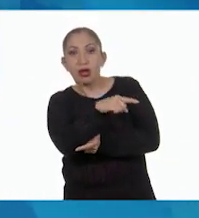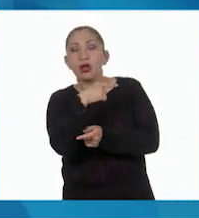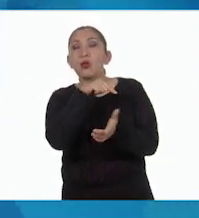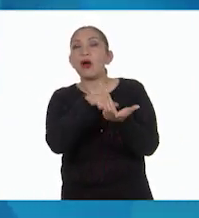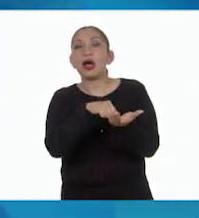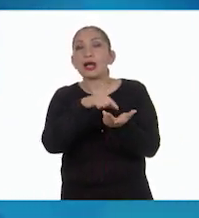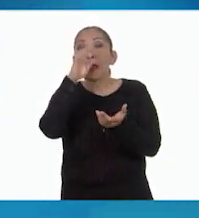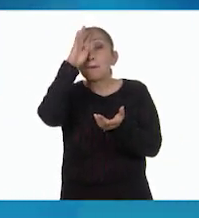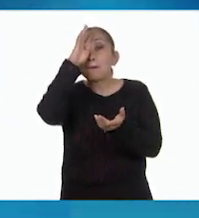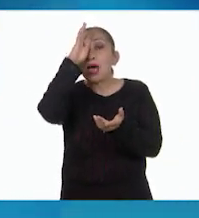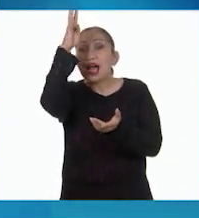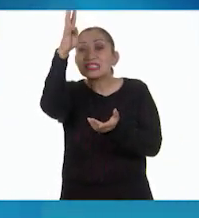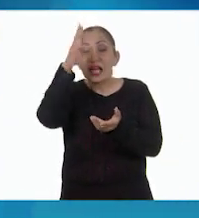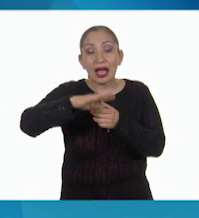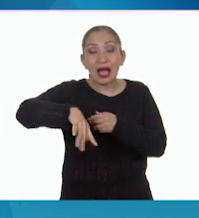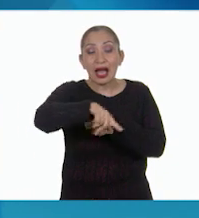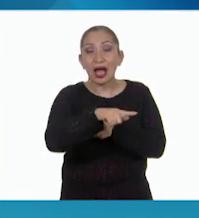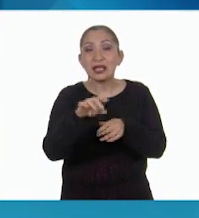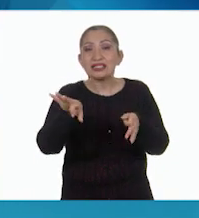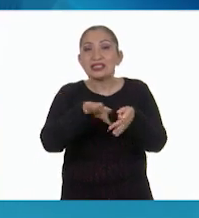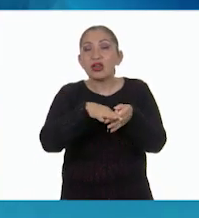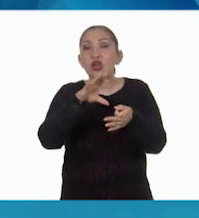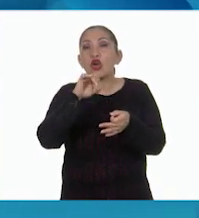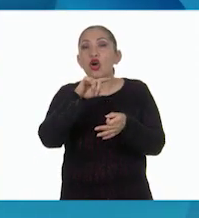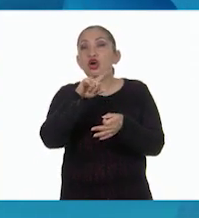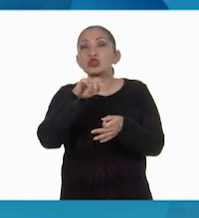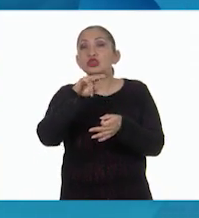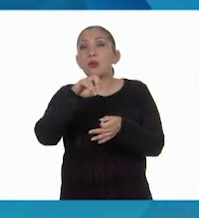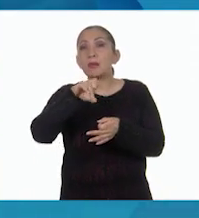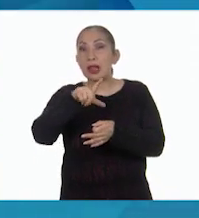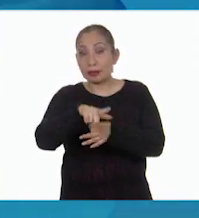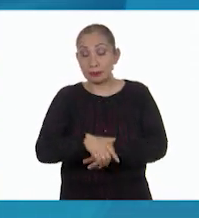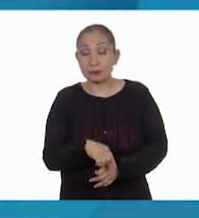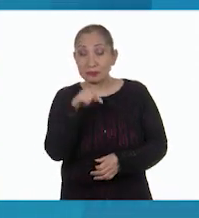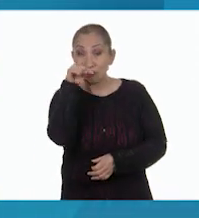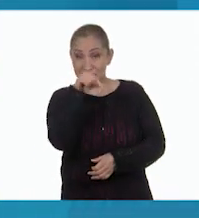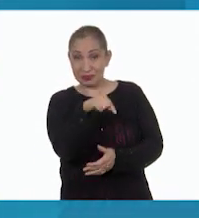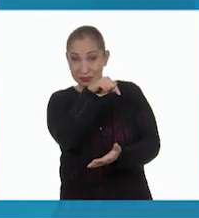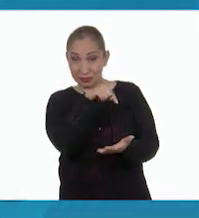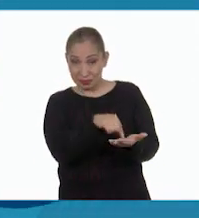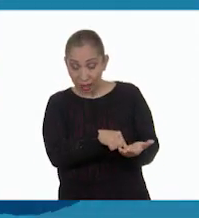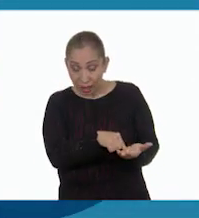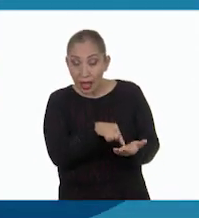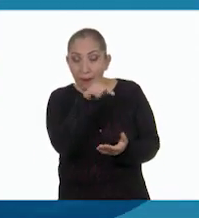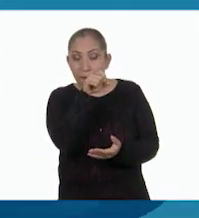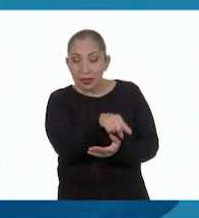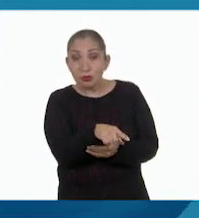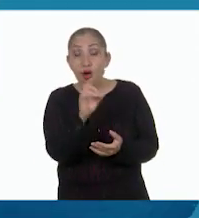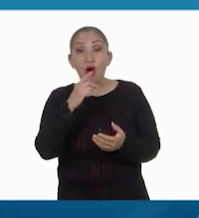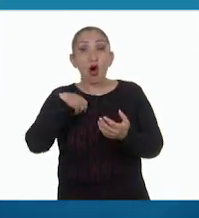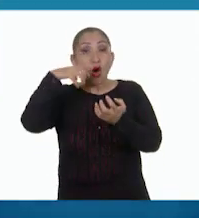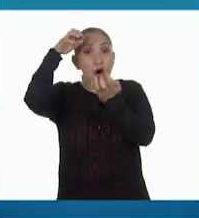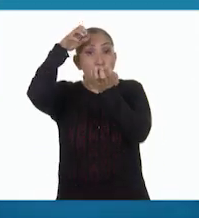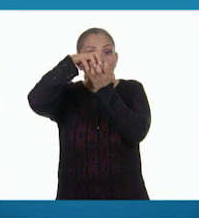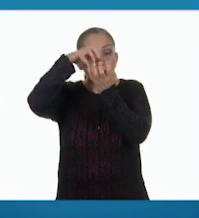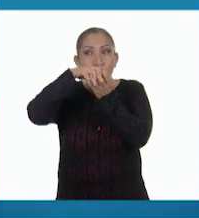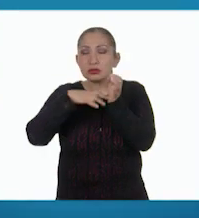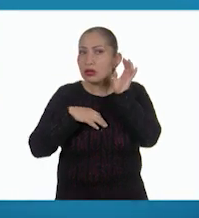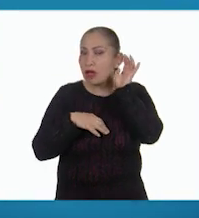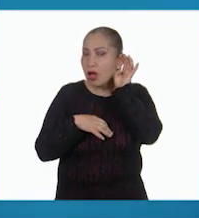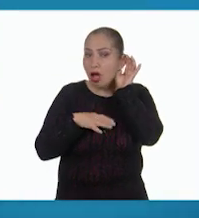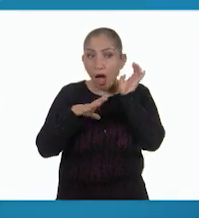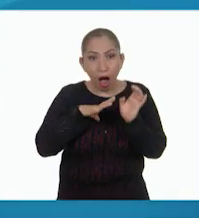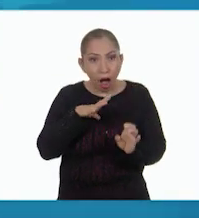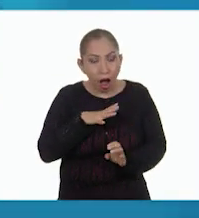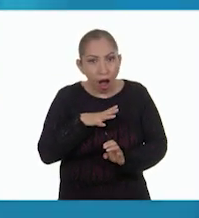maya, precisamente, en Cozumel, etc. Ahí es donde Cortés se va a enterar de